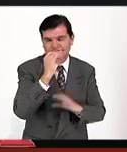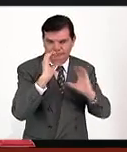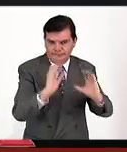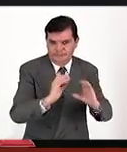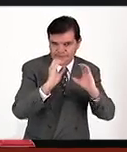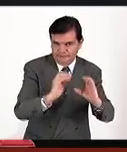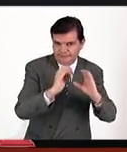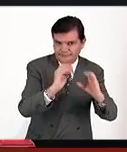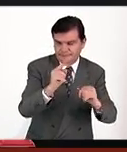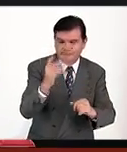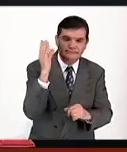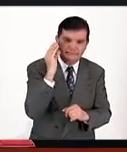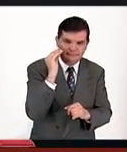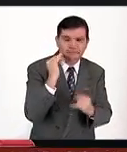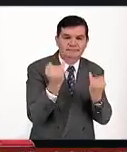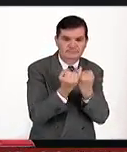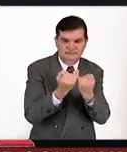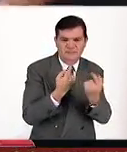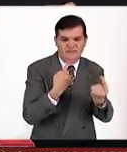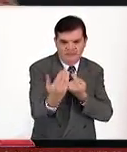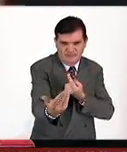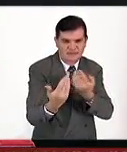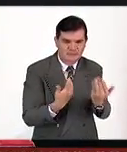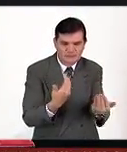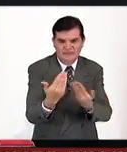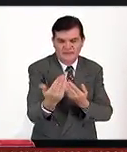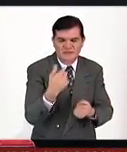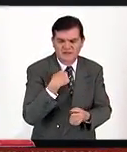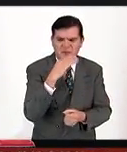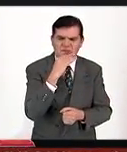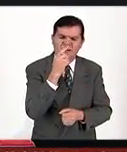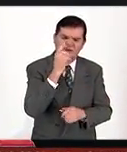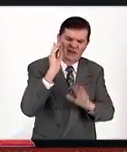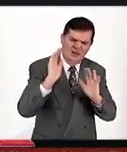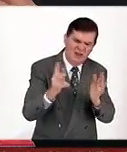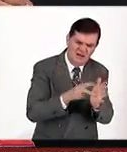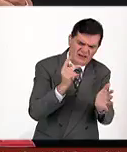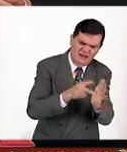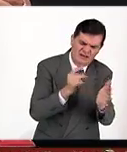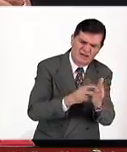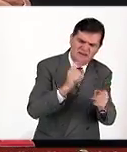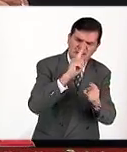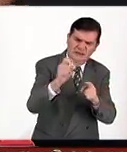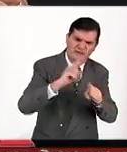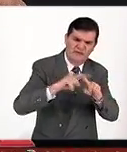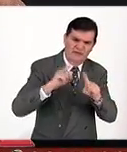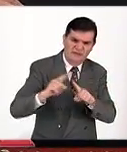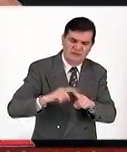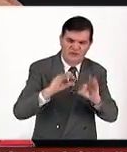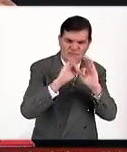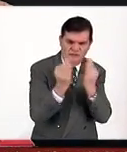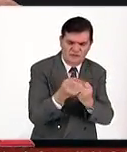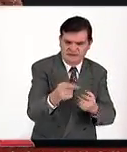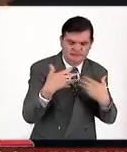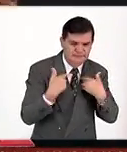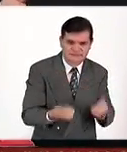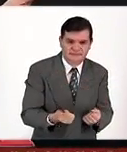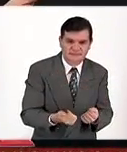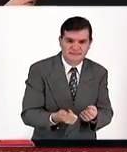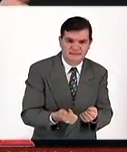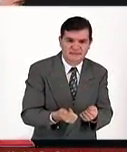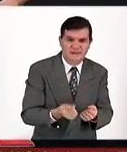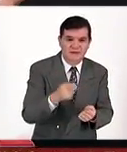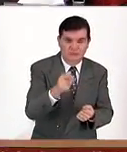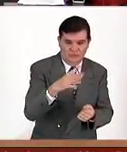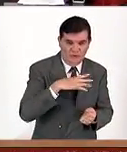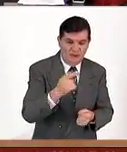también tenemos que escuchar, ¿no? Claro. Es ida y vuelta. Una mamá me decía, es que ya se lo dije de 100 maneras a Ramón y no me entiende. Digo,